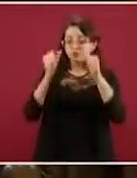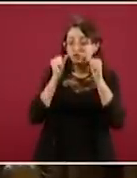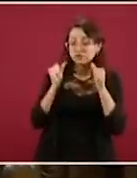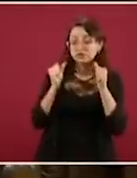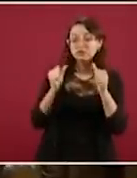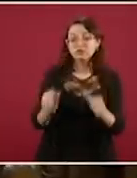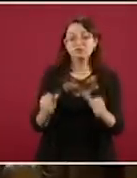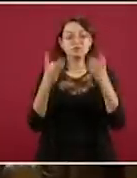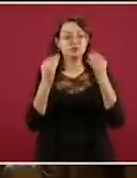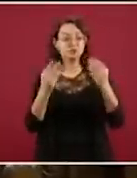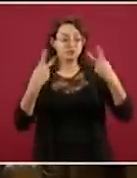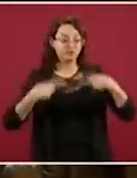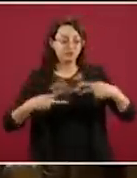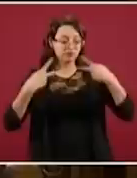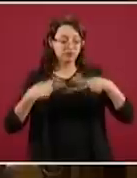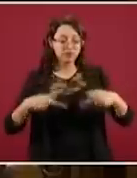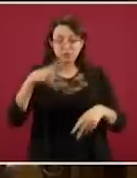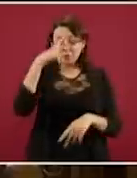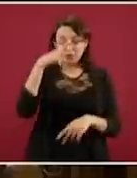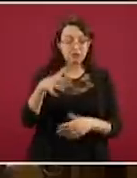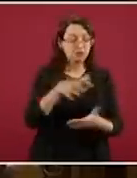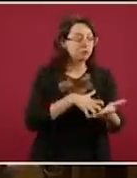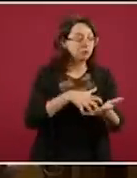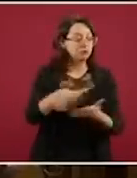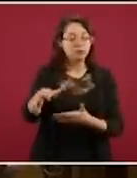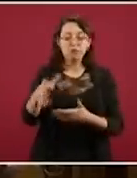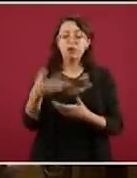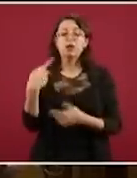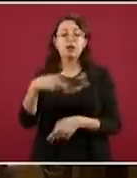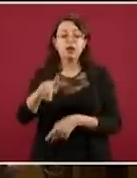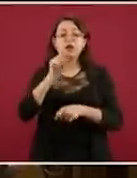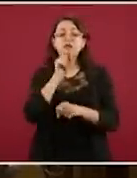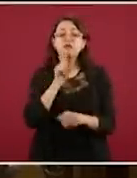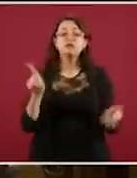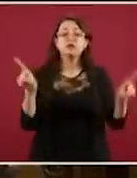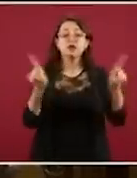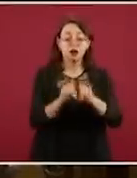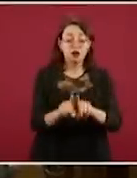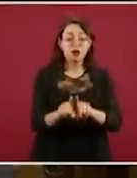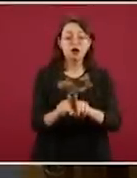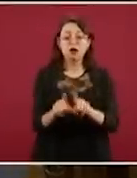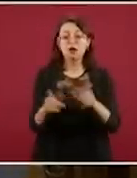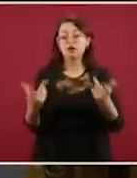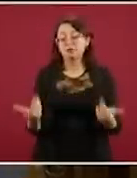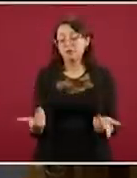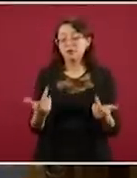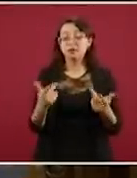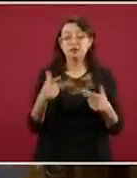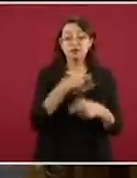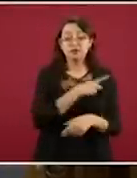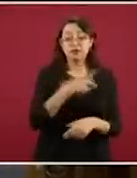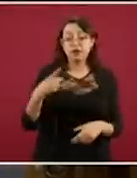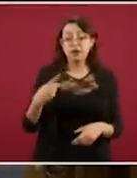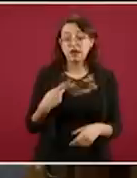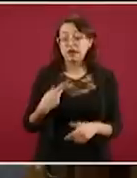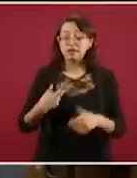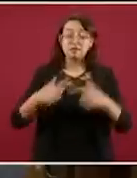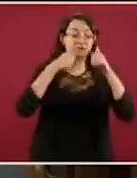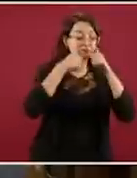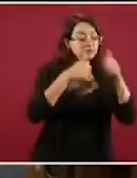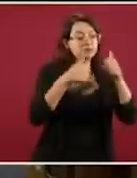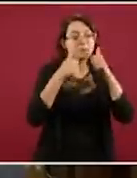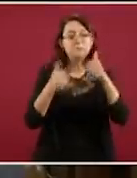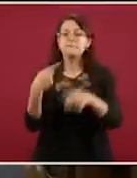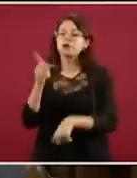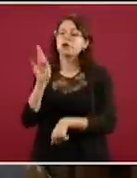a millones de mexicanos, pero también se hace justicia dando respuesta, atendiendo, sobre todo tratando